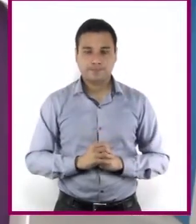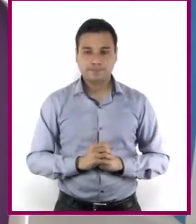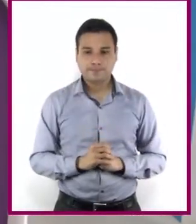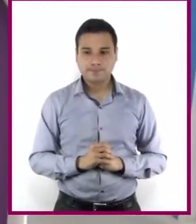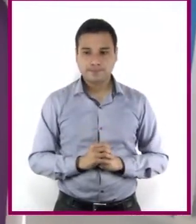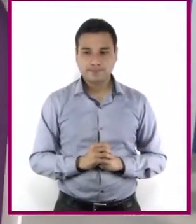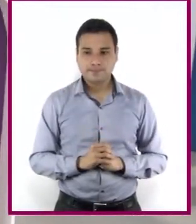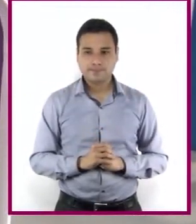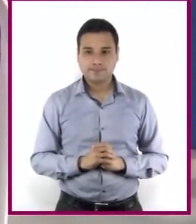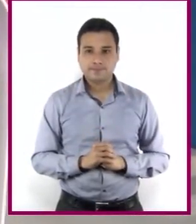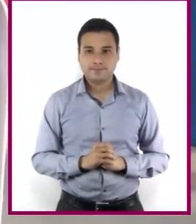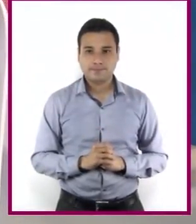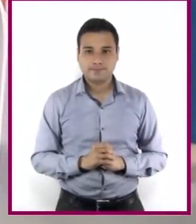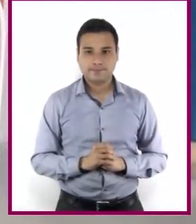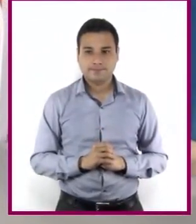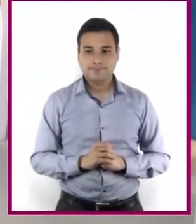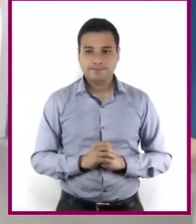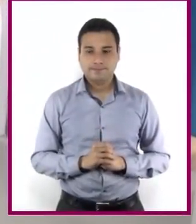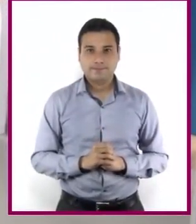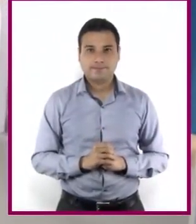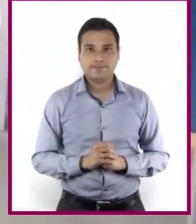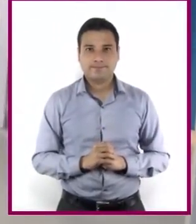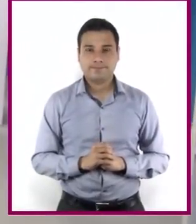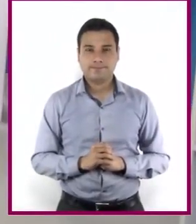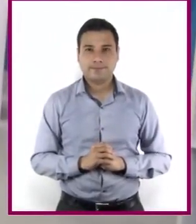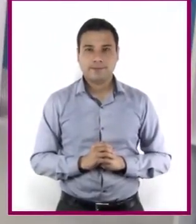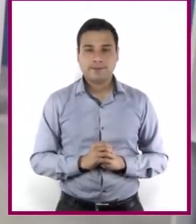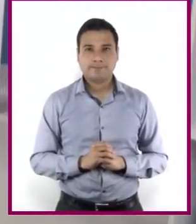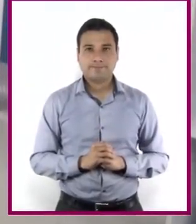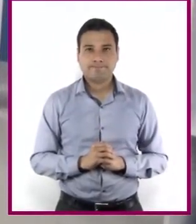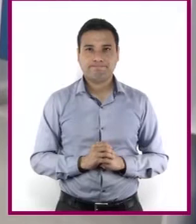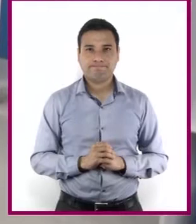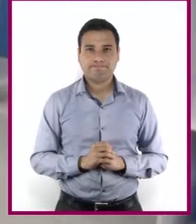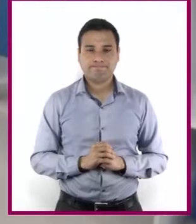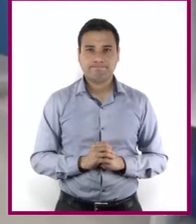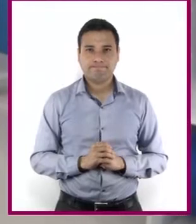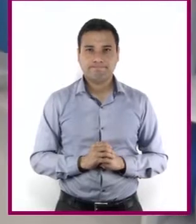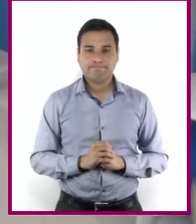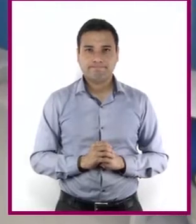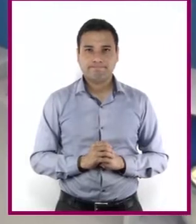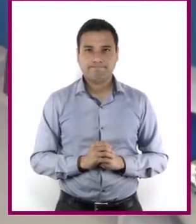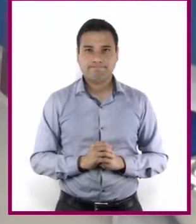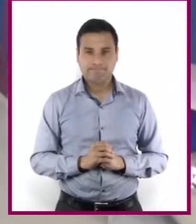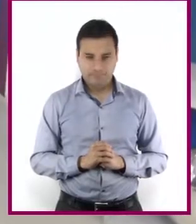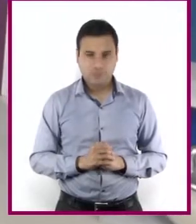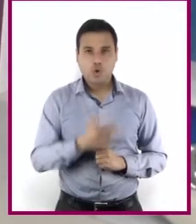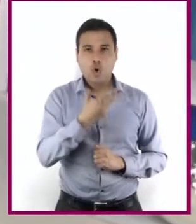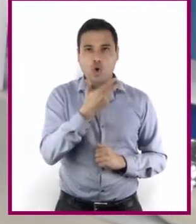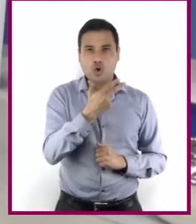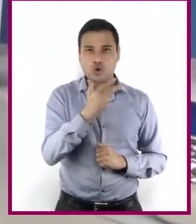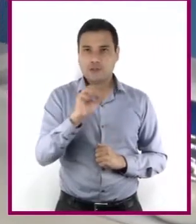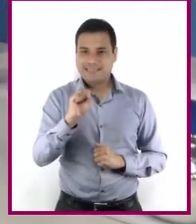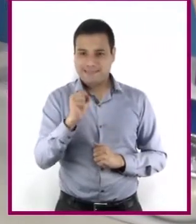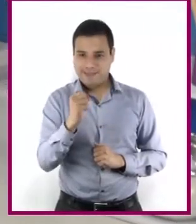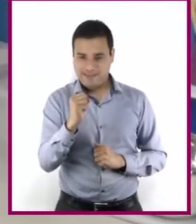a Olive Nofundo Mandela, Johannesburgo, Sudáfrica, 8 de septiembre de